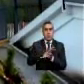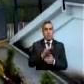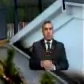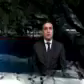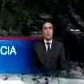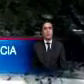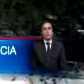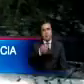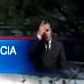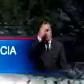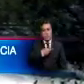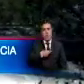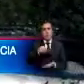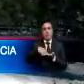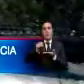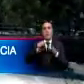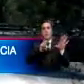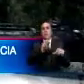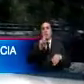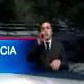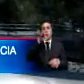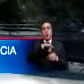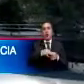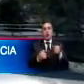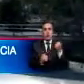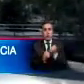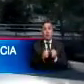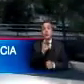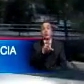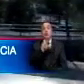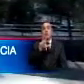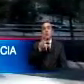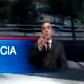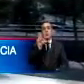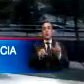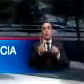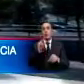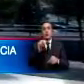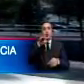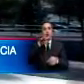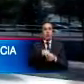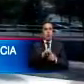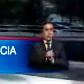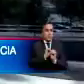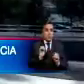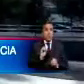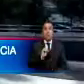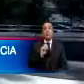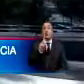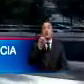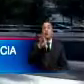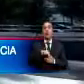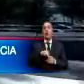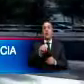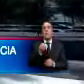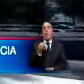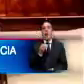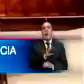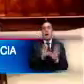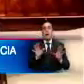La decisión fue aprobada con 81 votos a favor, 53 legisladores se abstuvieron y hubo un voto en